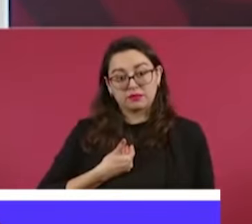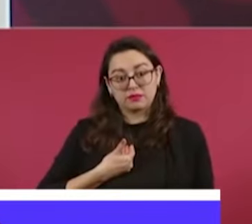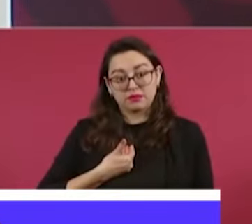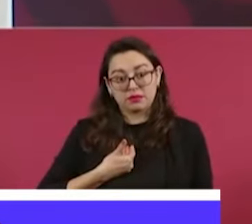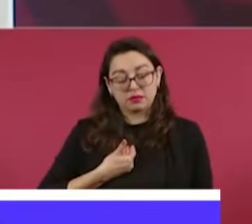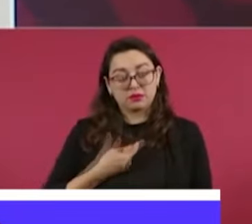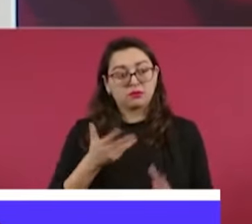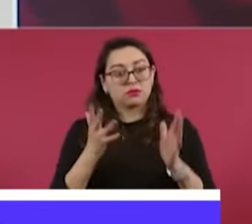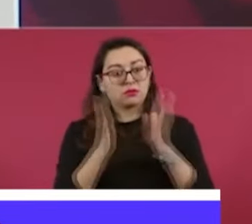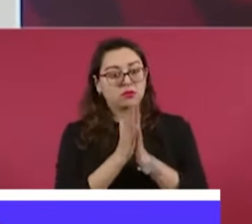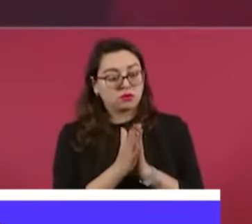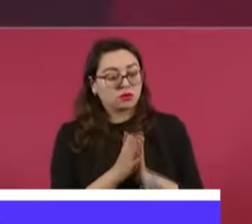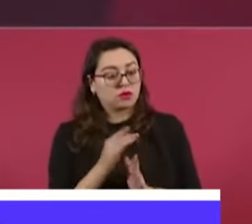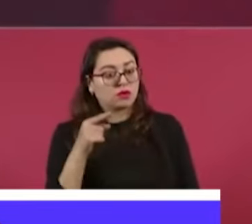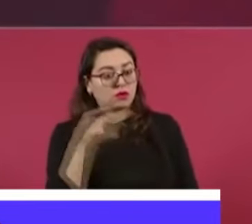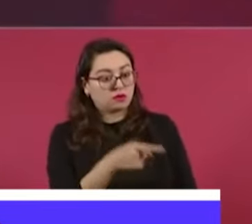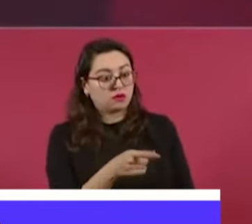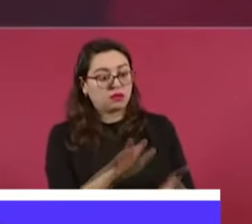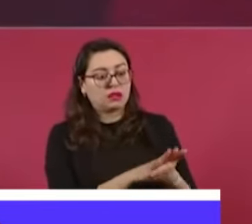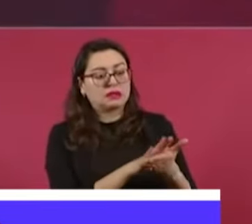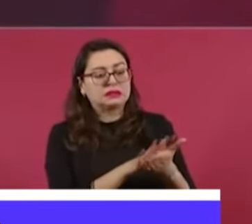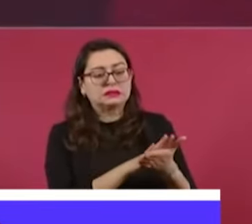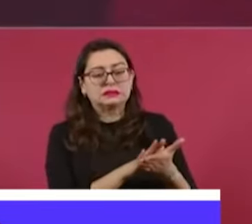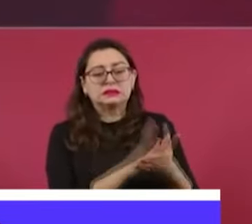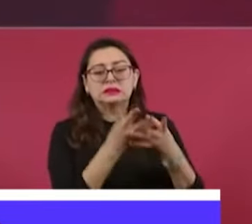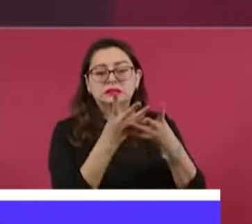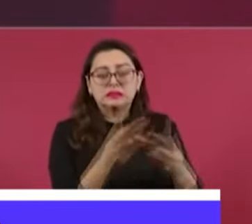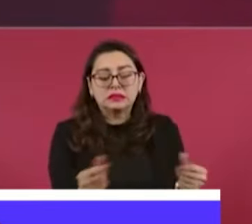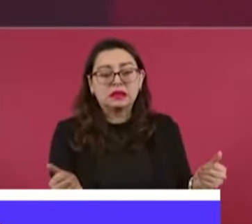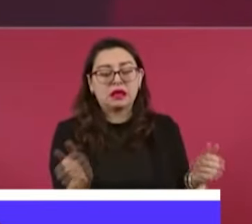Quiero contestar de que no puedo hacerlo.